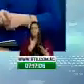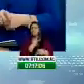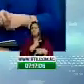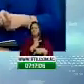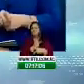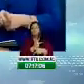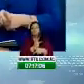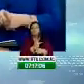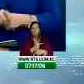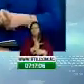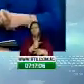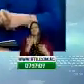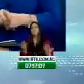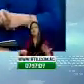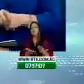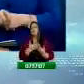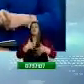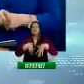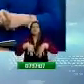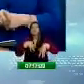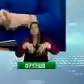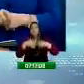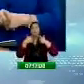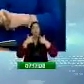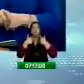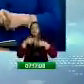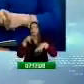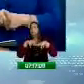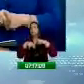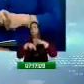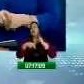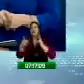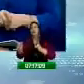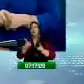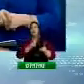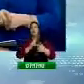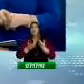medidas necesarias, todas las medidas de prevención para evitar el